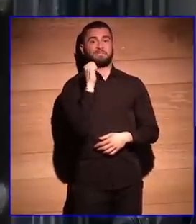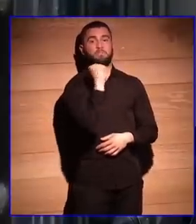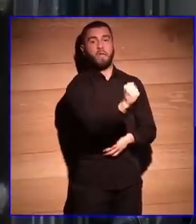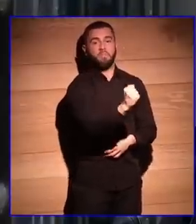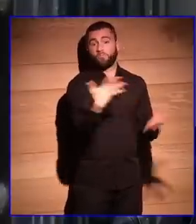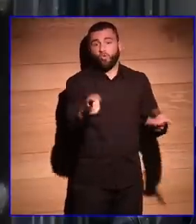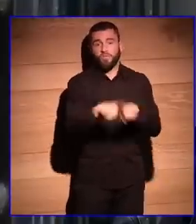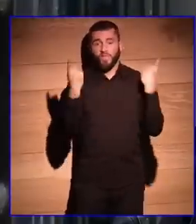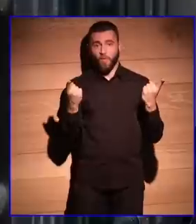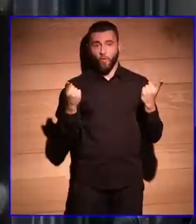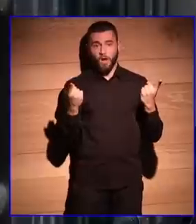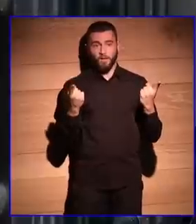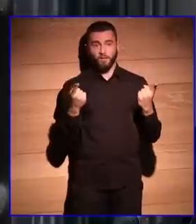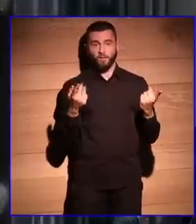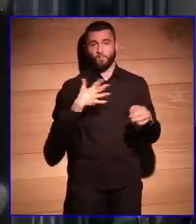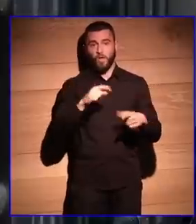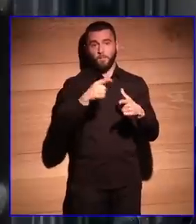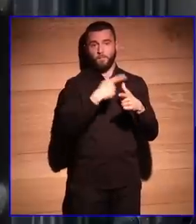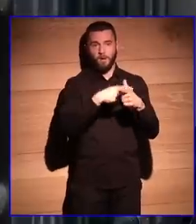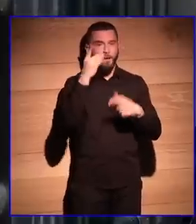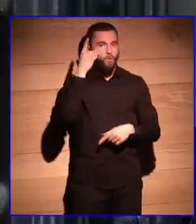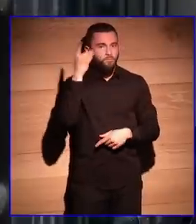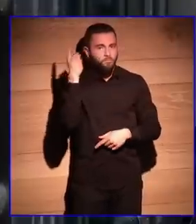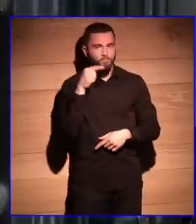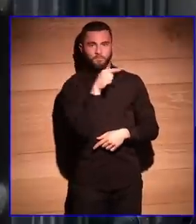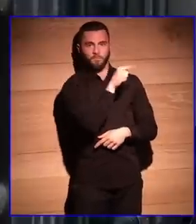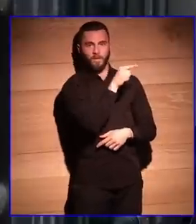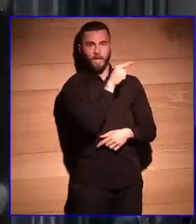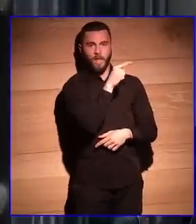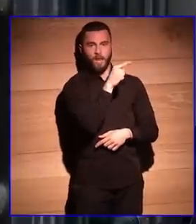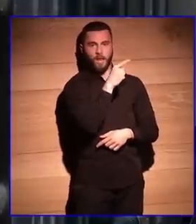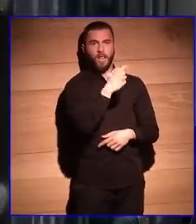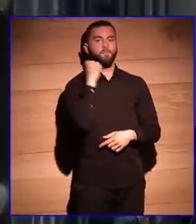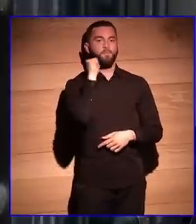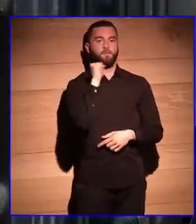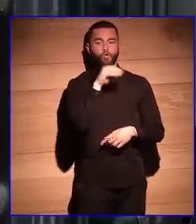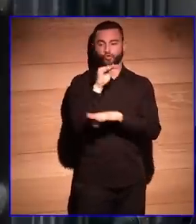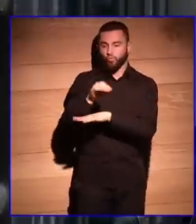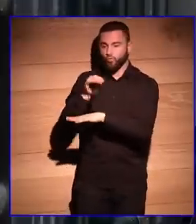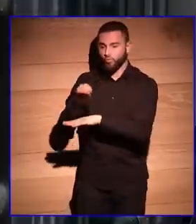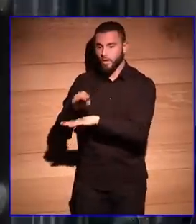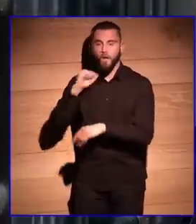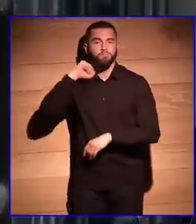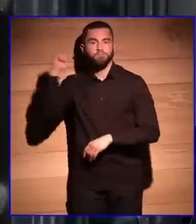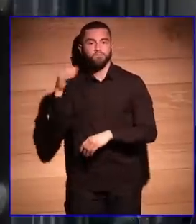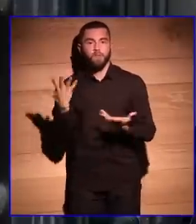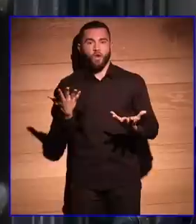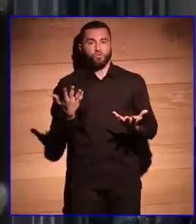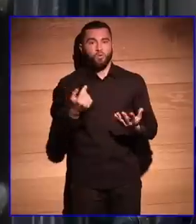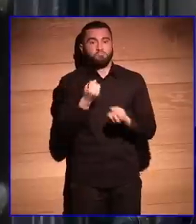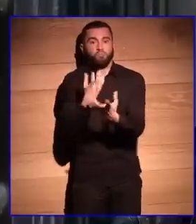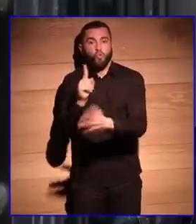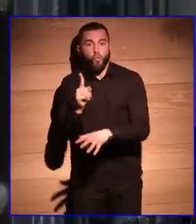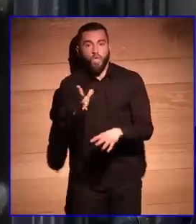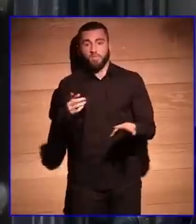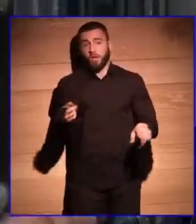tenía un primito con síndrome de Down que dependía de él para llevar dinero a casa, pero eso no nos importa. Porque, no te lo cuentan. Claro, porque lo único